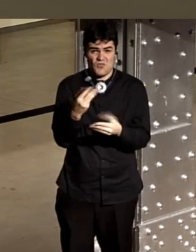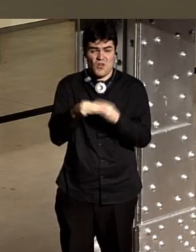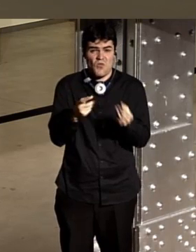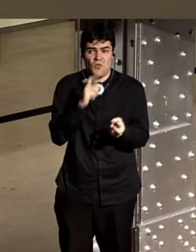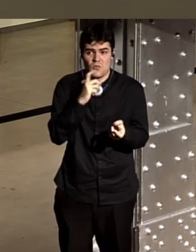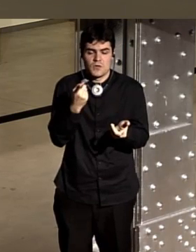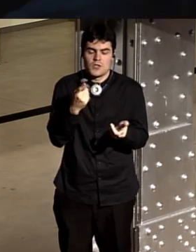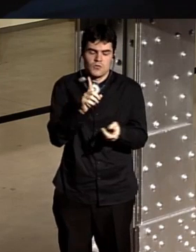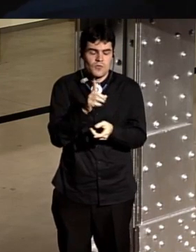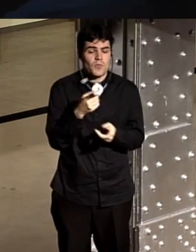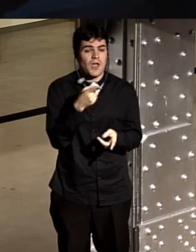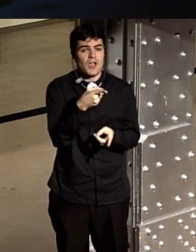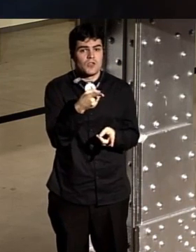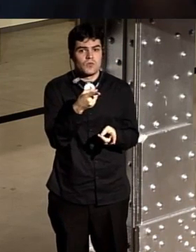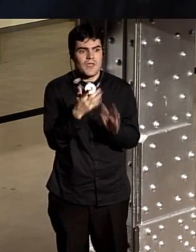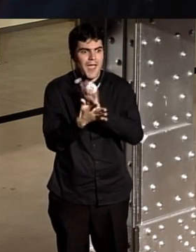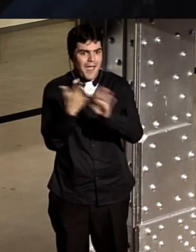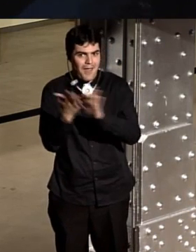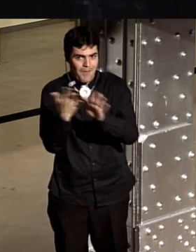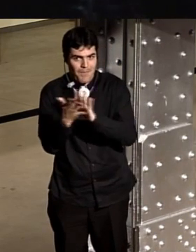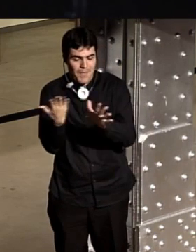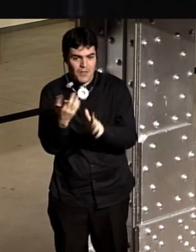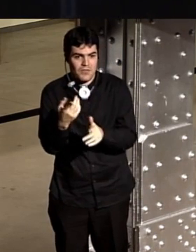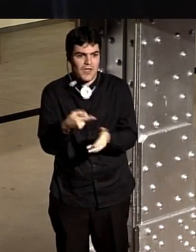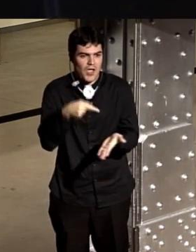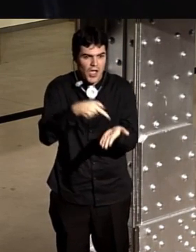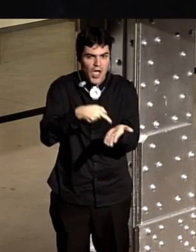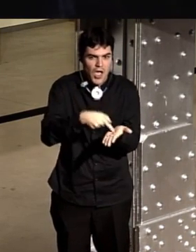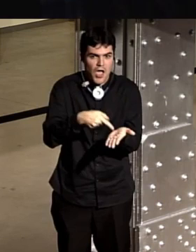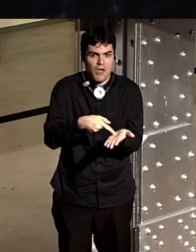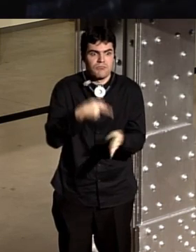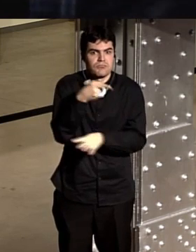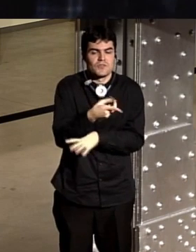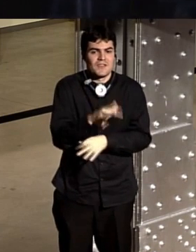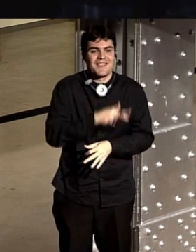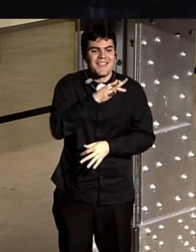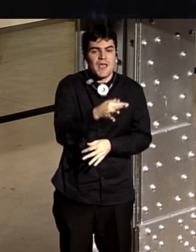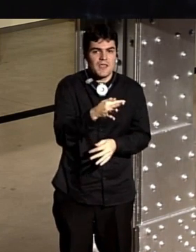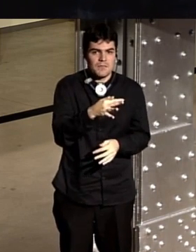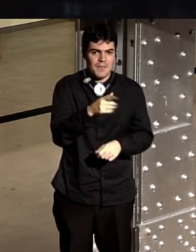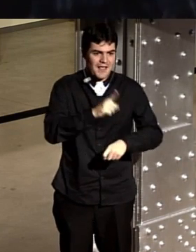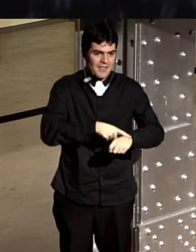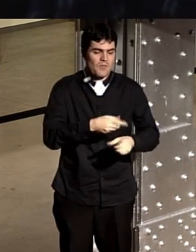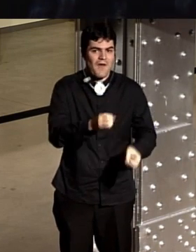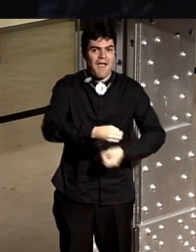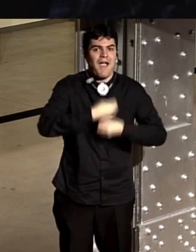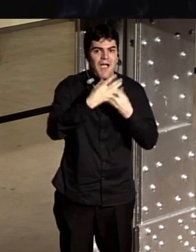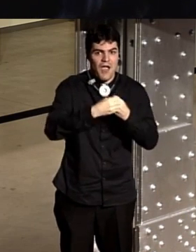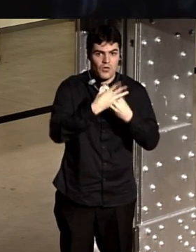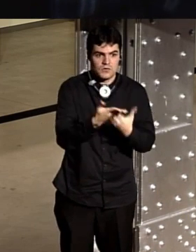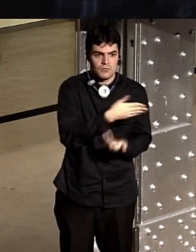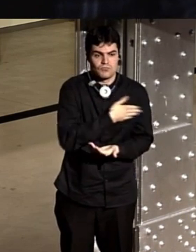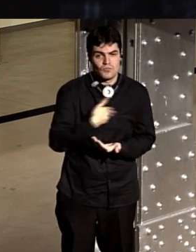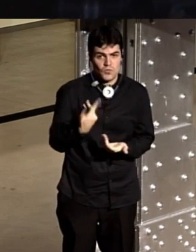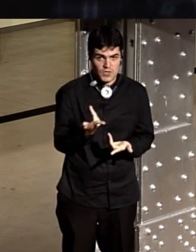¿cómo combinas velocidad que te piden con la necesidad de tener tiempo para contar las cosas como uno querría, ¿no?